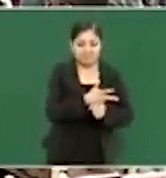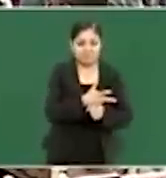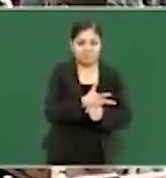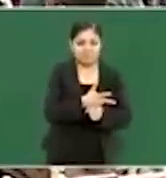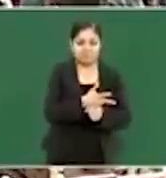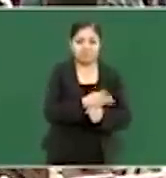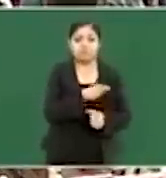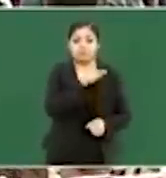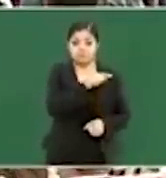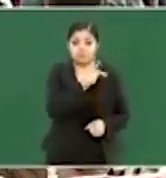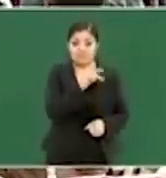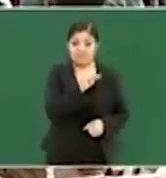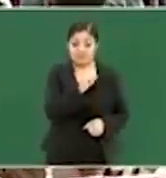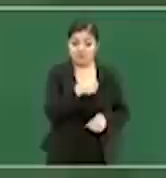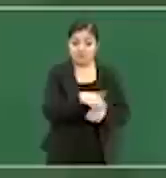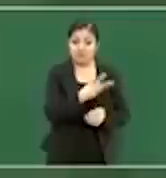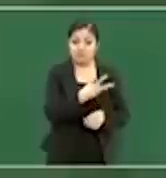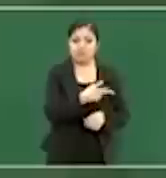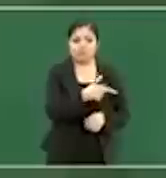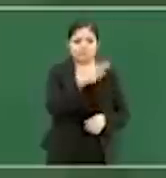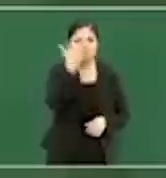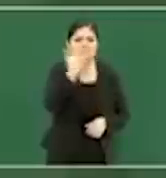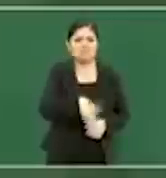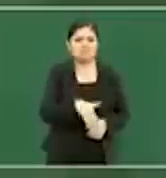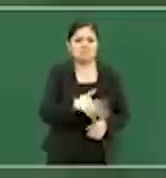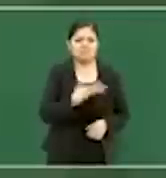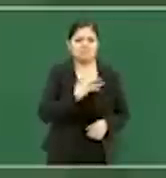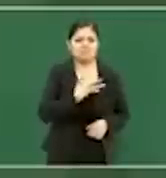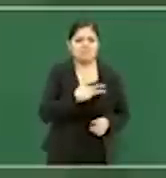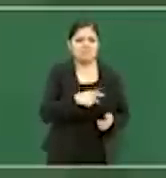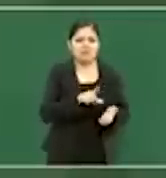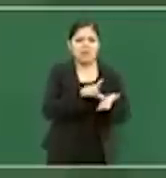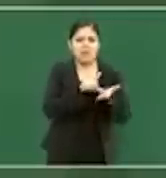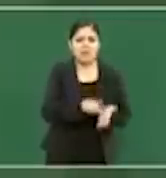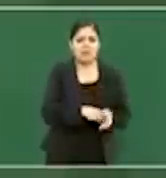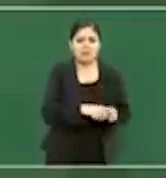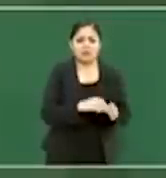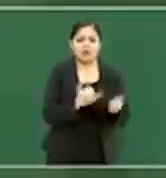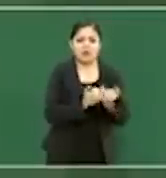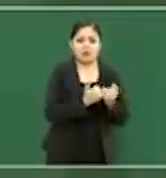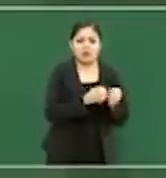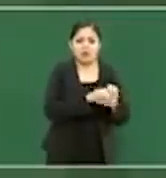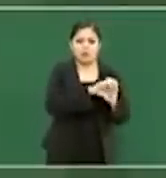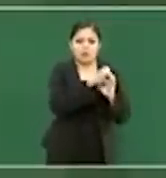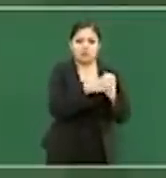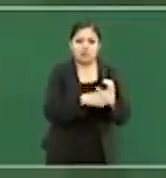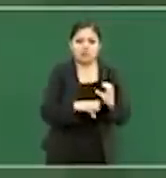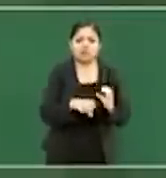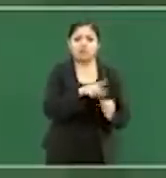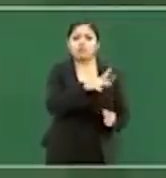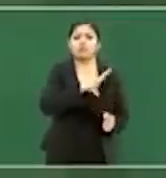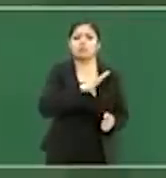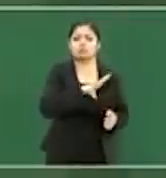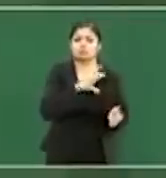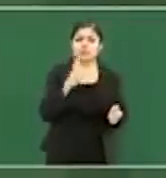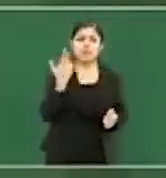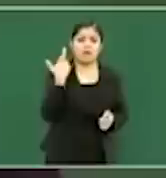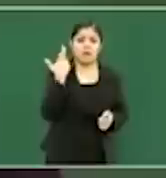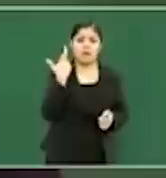sabía cómo perdían presiones los ductos, sonaban las alarmas